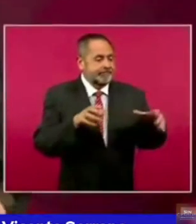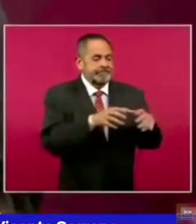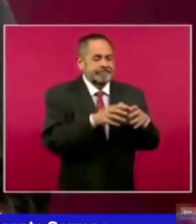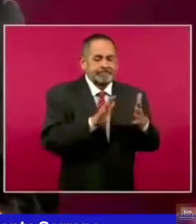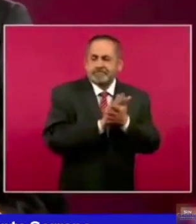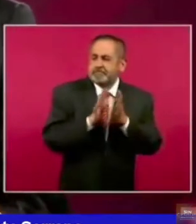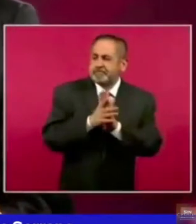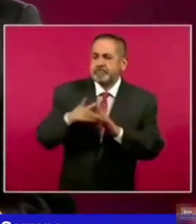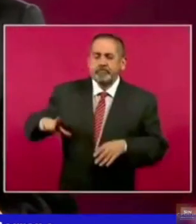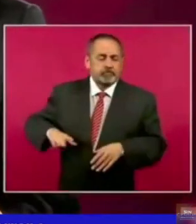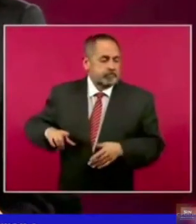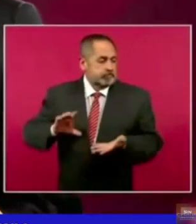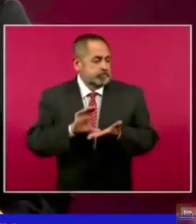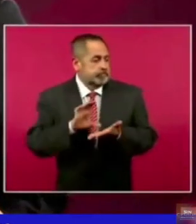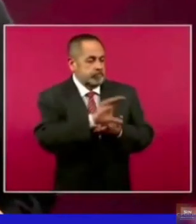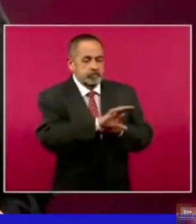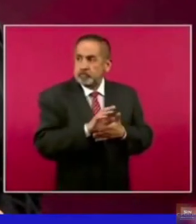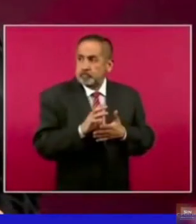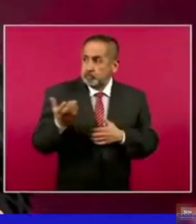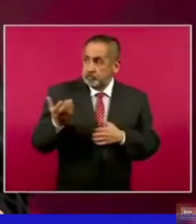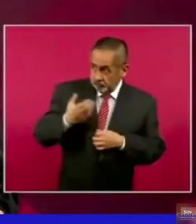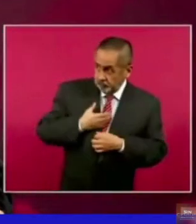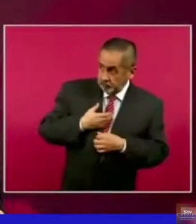delictuosa, una red